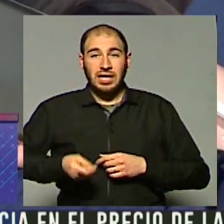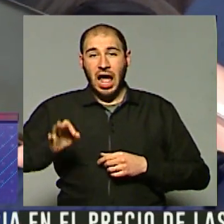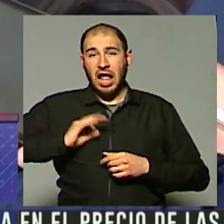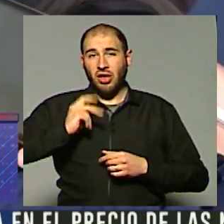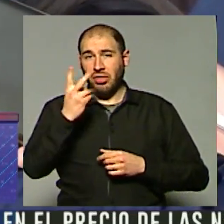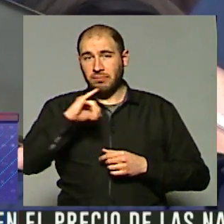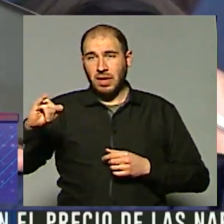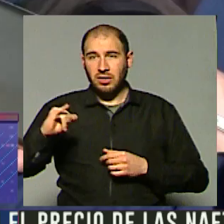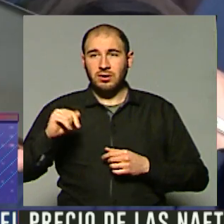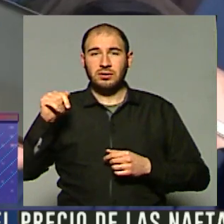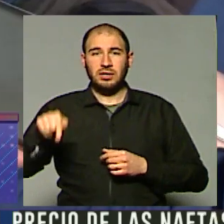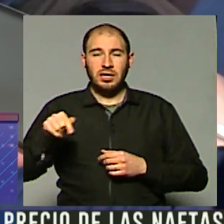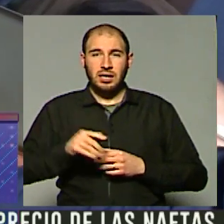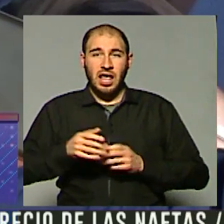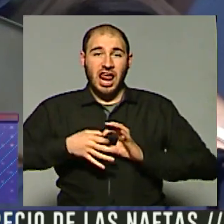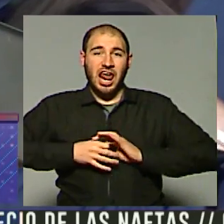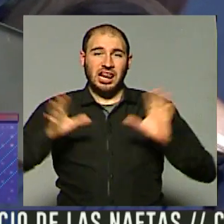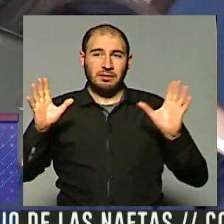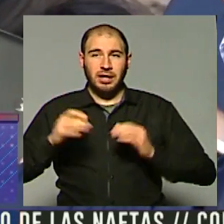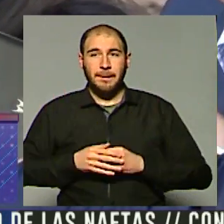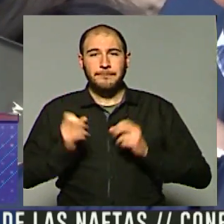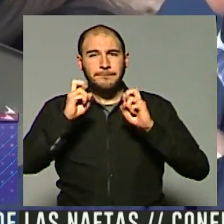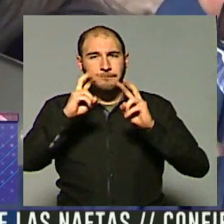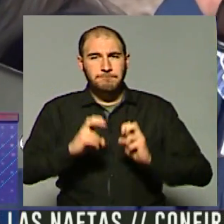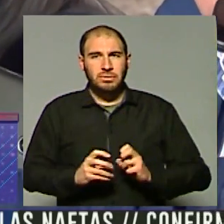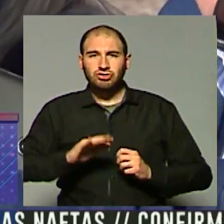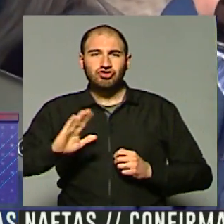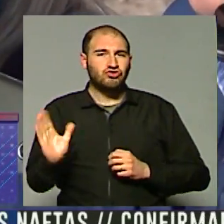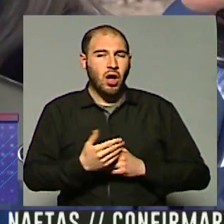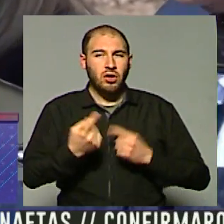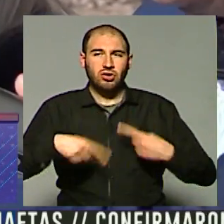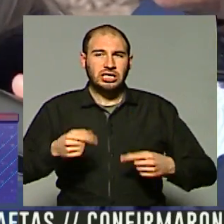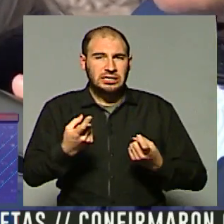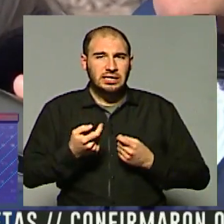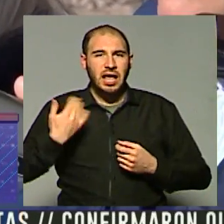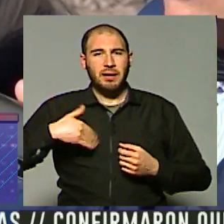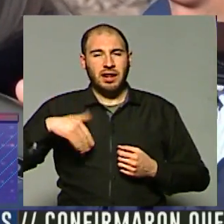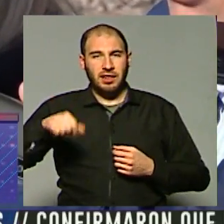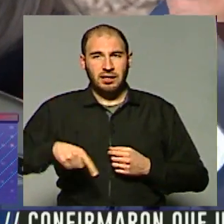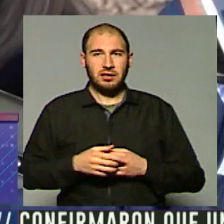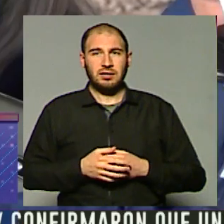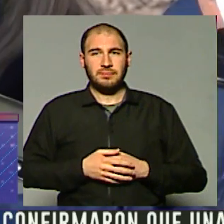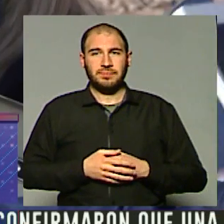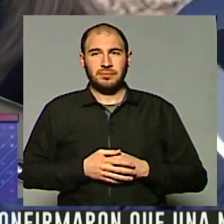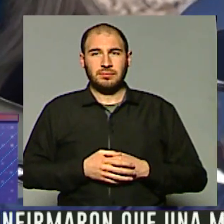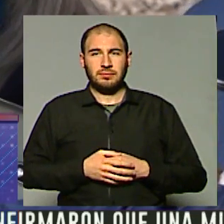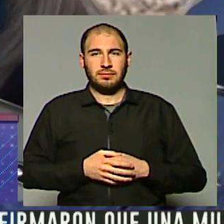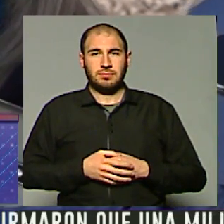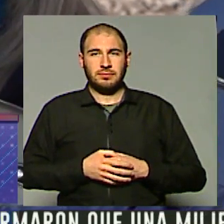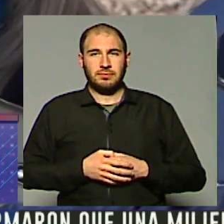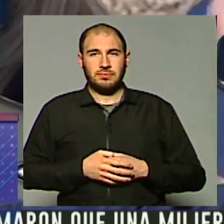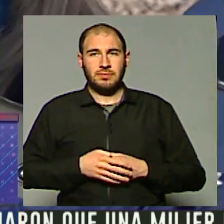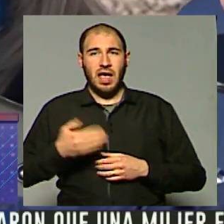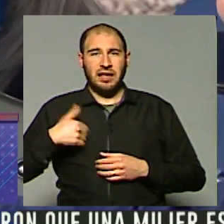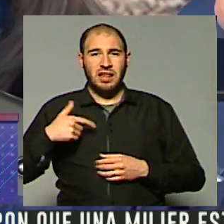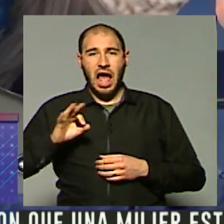2 años y medio tiene las manos libres, desatadas para investigar todo lo que haya que investigar en la Argentina en donde no hay